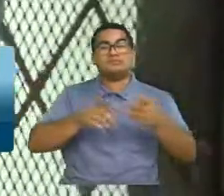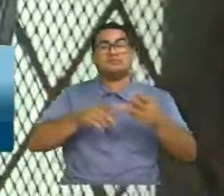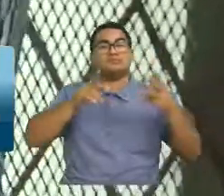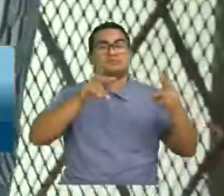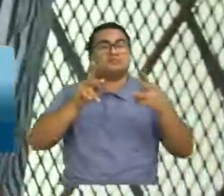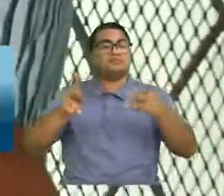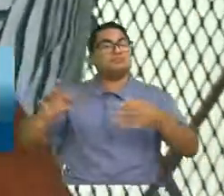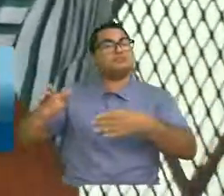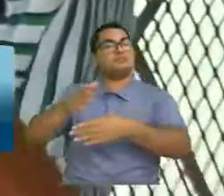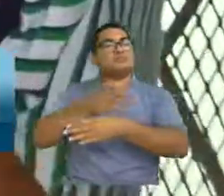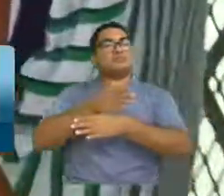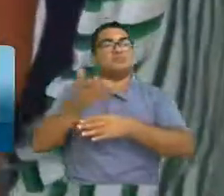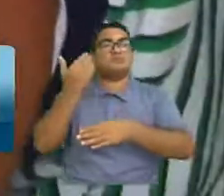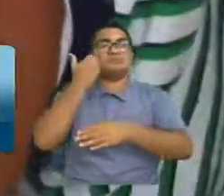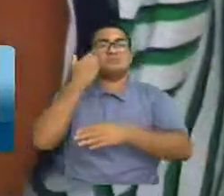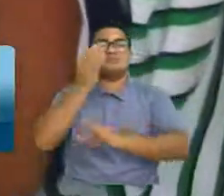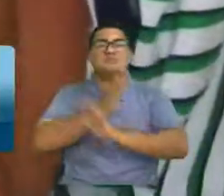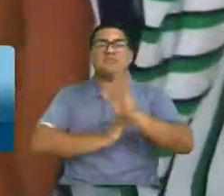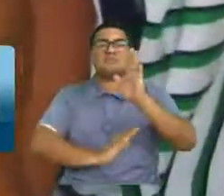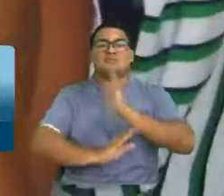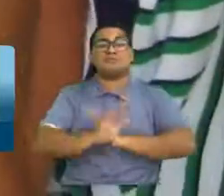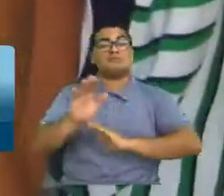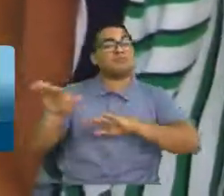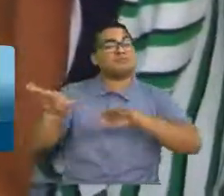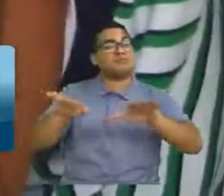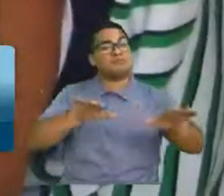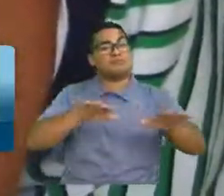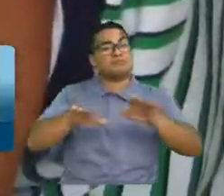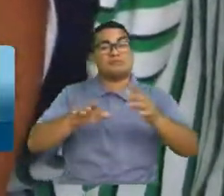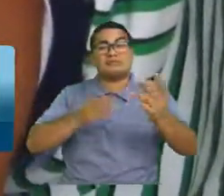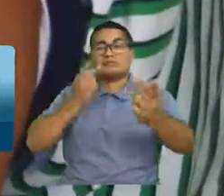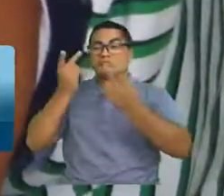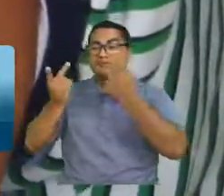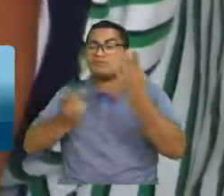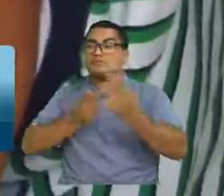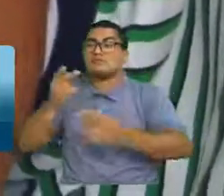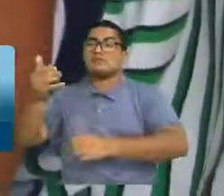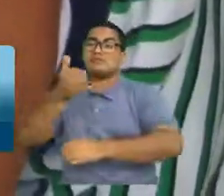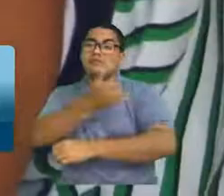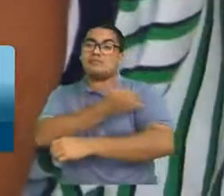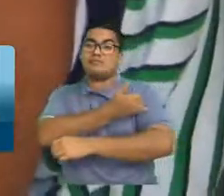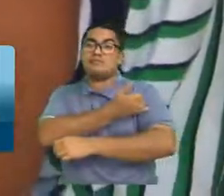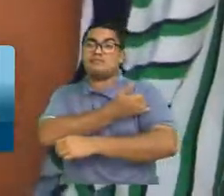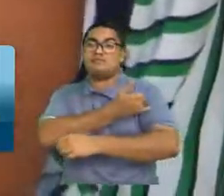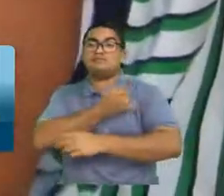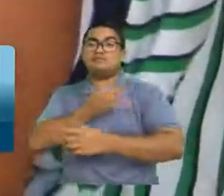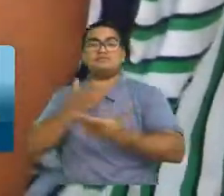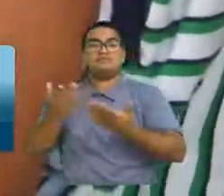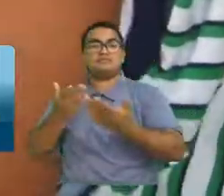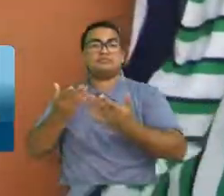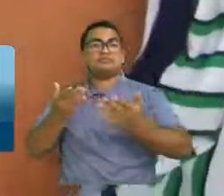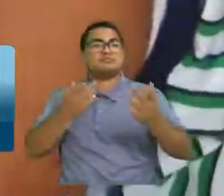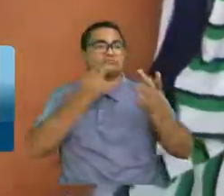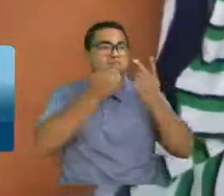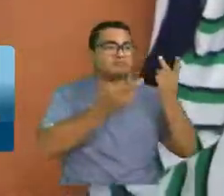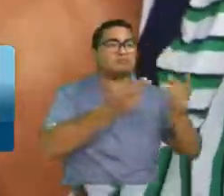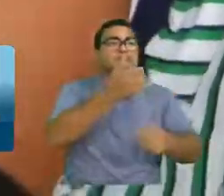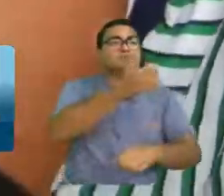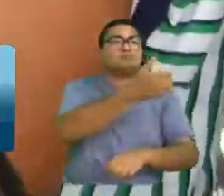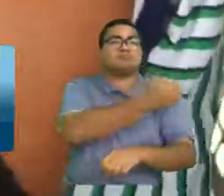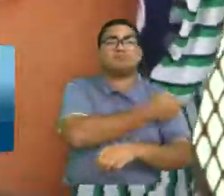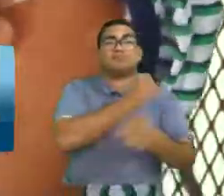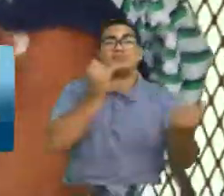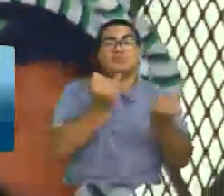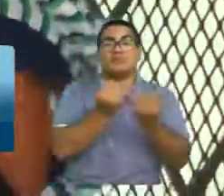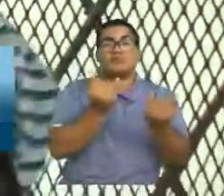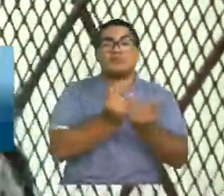enfermedades y no pueden acudir a la unidad de salud. Entonces, no solo se visitan ahorita en jornada de vacunación, también se visitan una